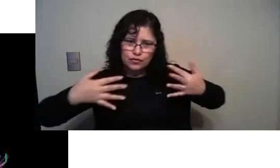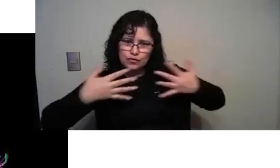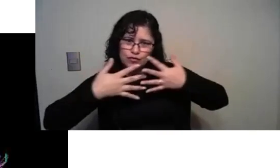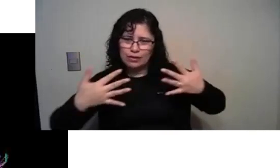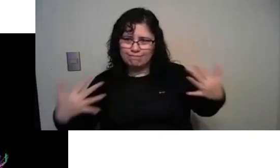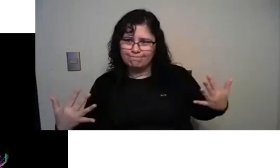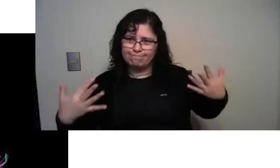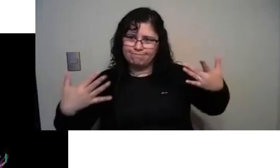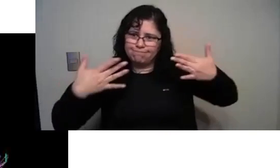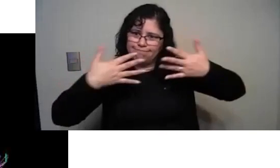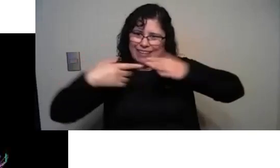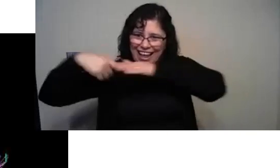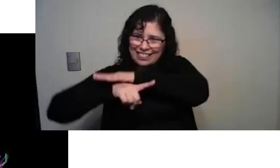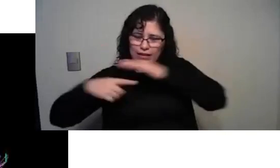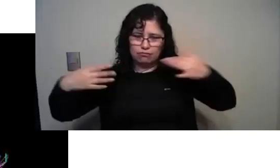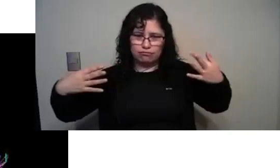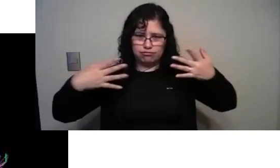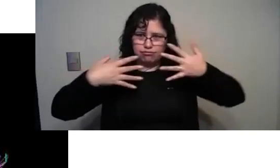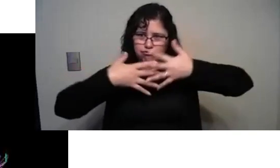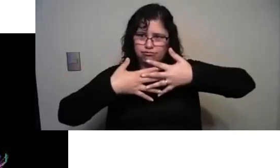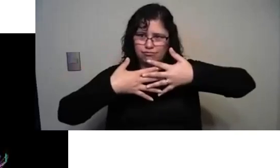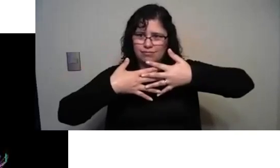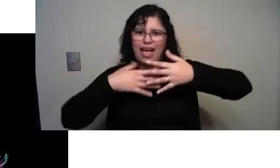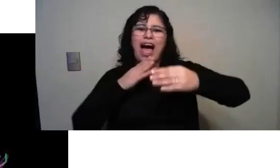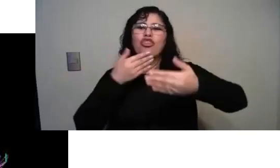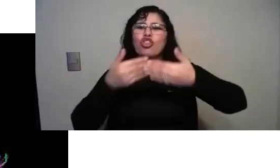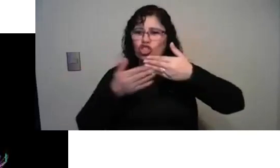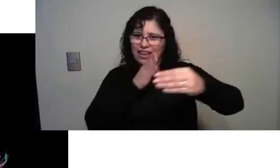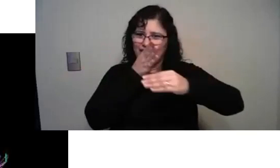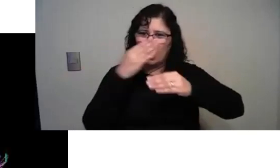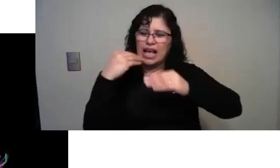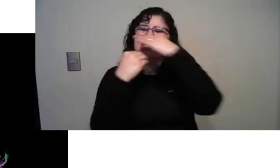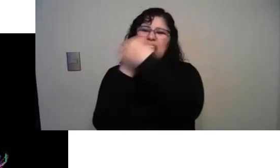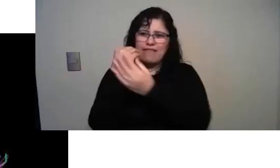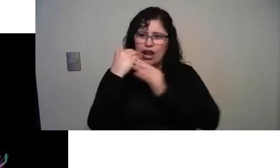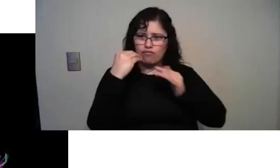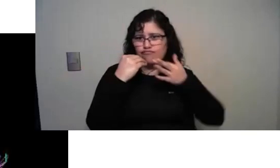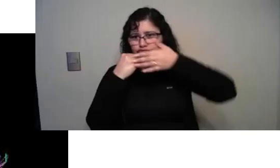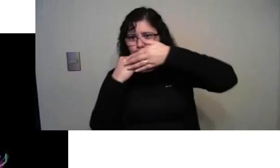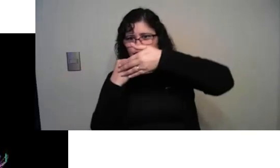ingresando información hacia el cerebelo. Son fibras que van